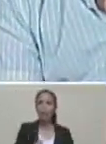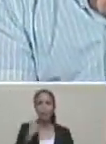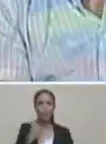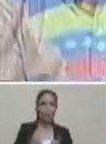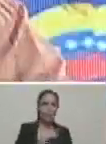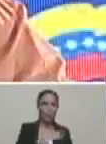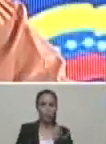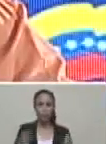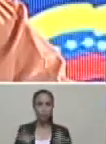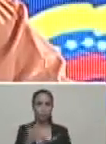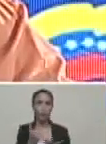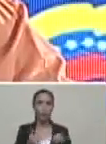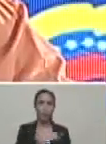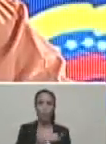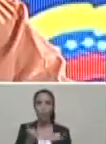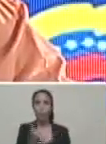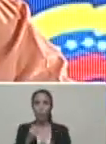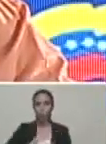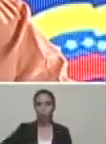en Venezuela,